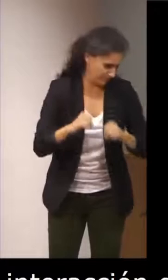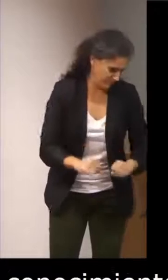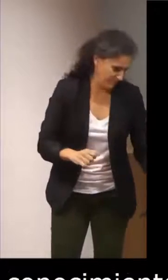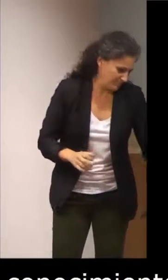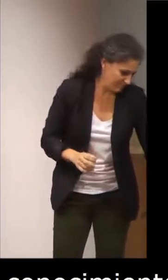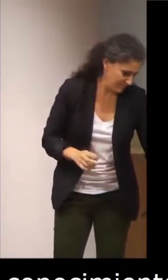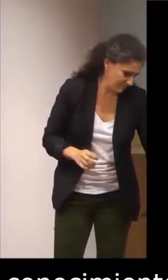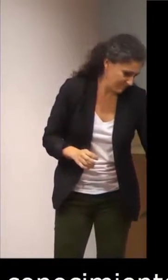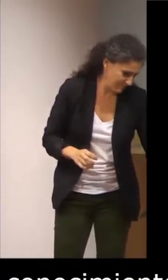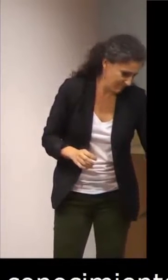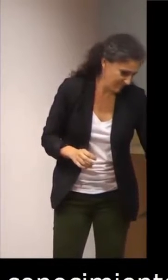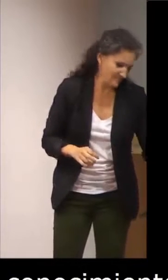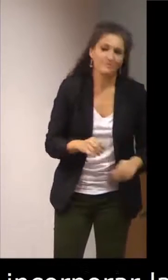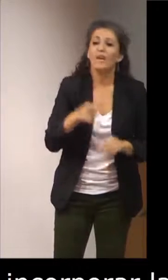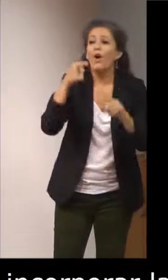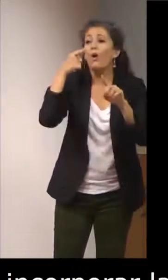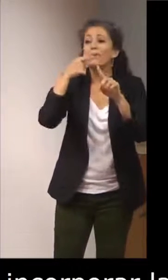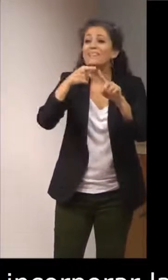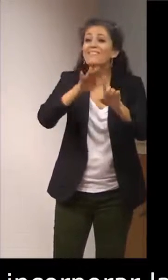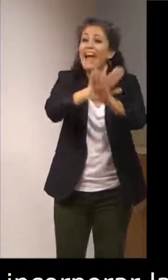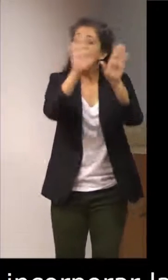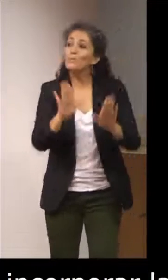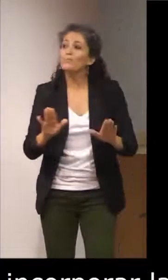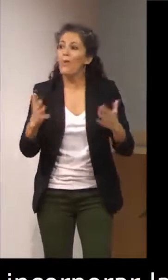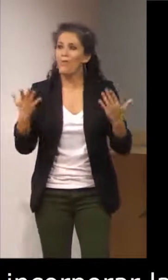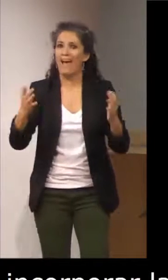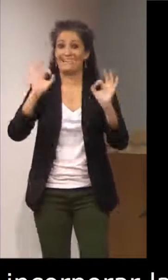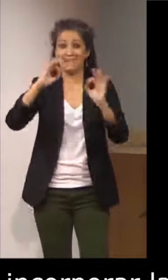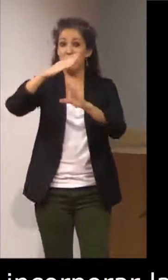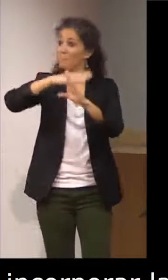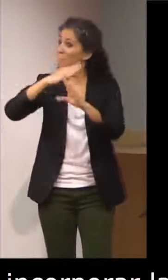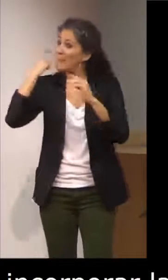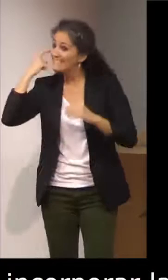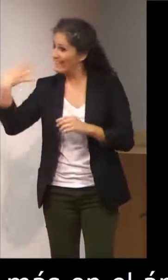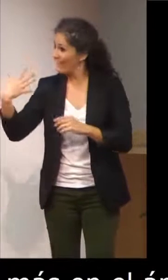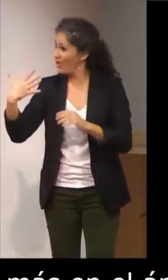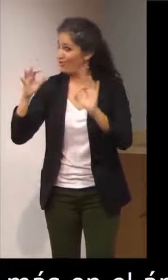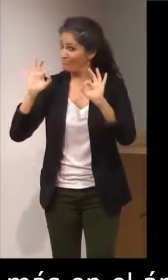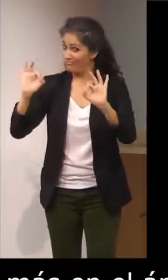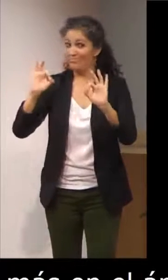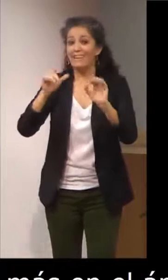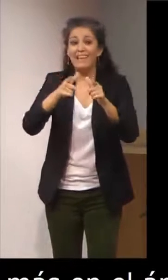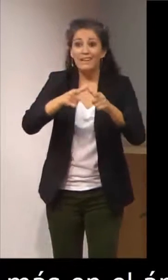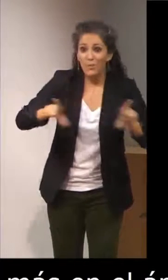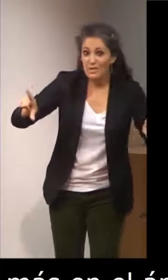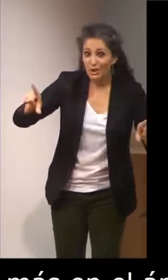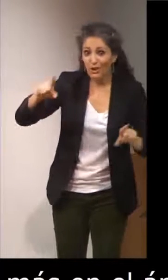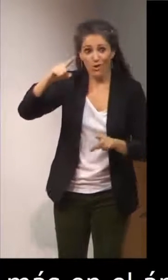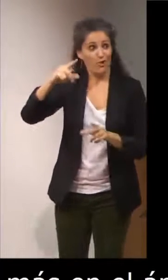en el ámbito universitario y consolidar su presencia en la misma. El objetivo final de esta jornada